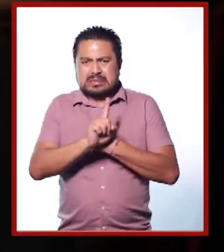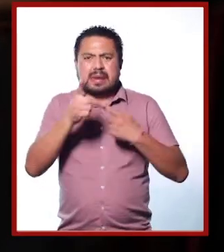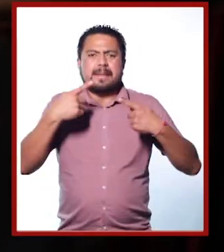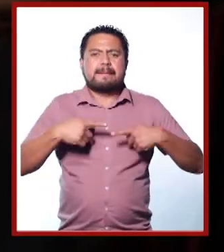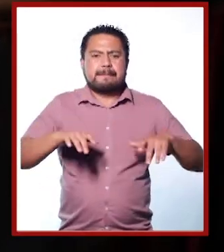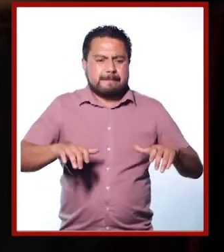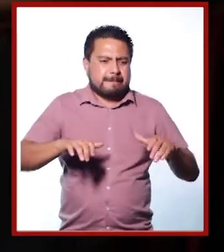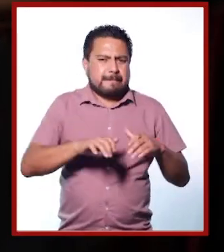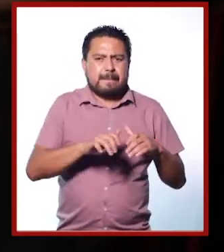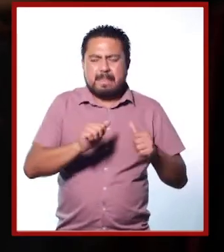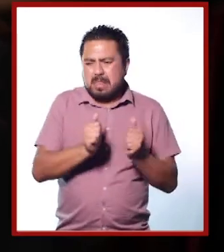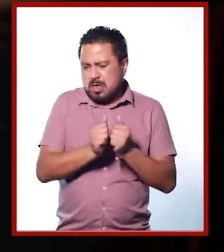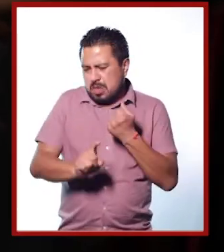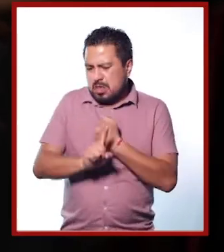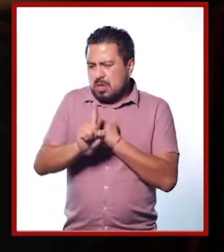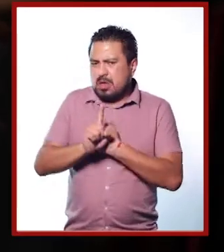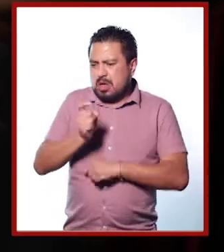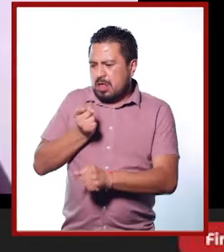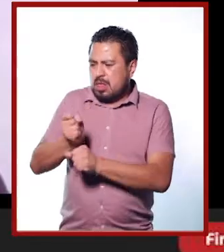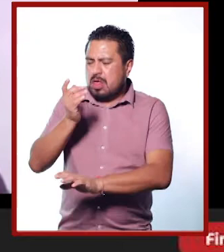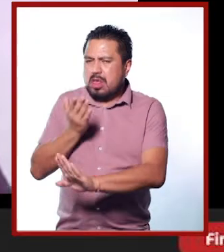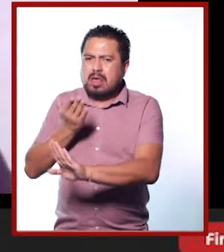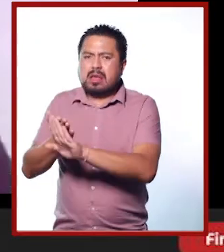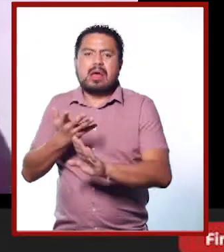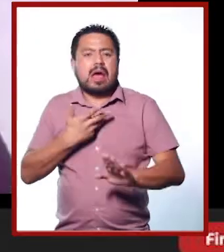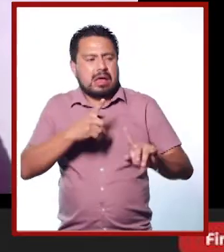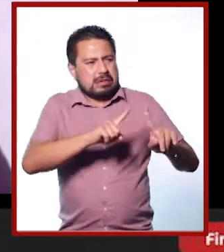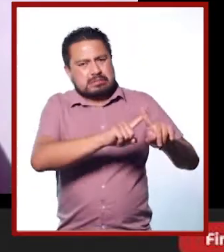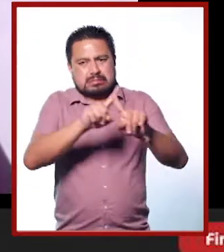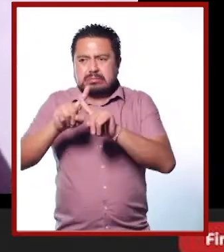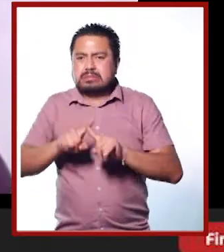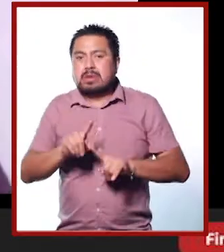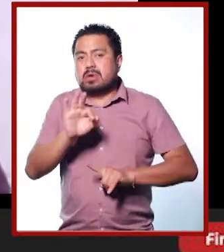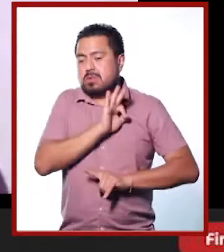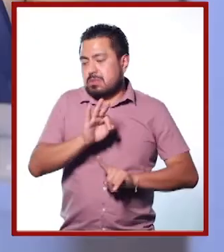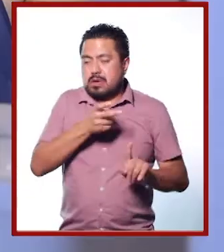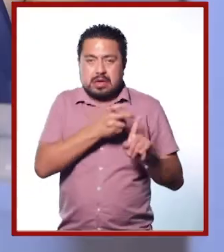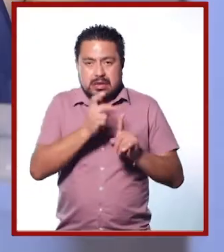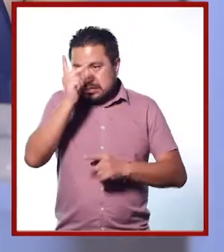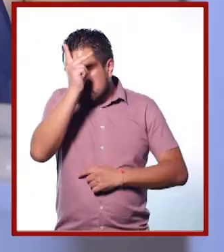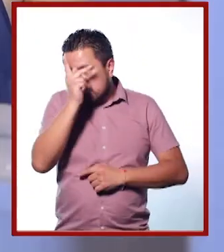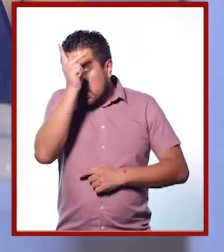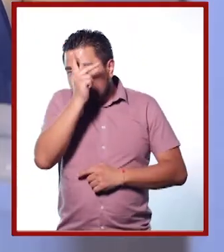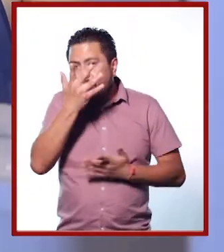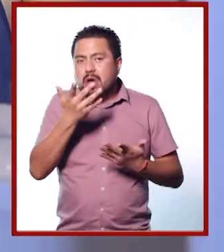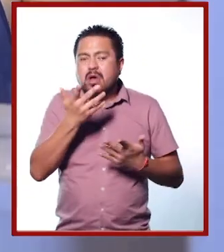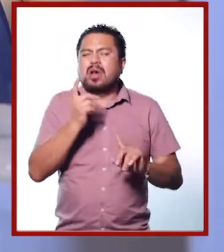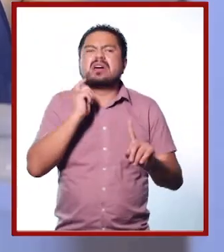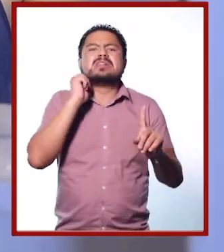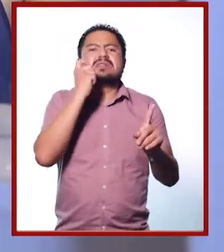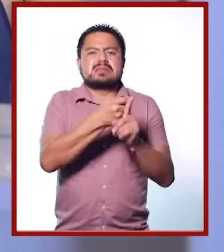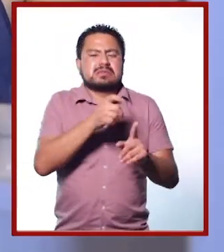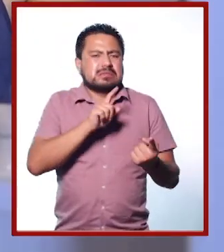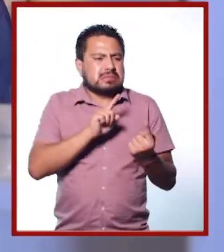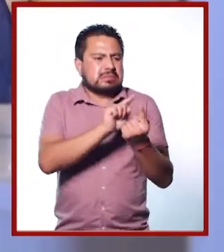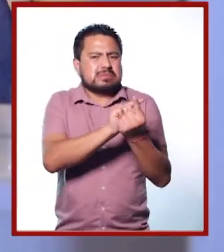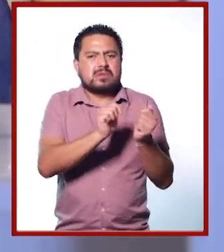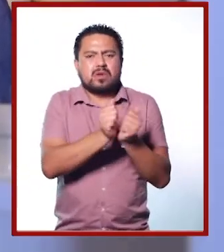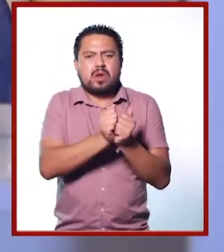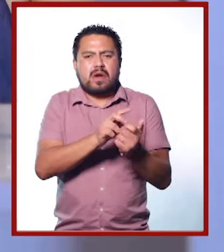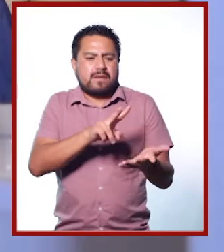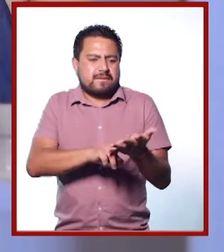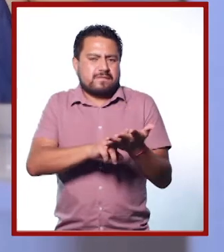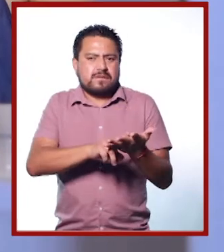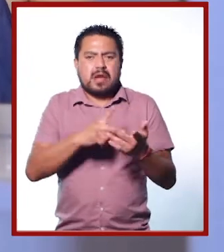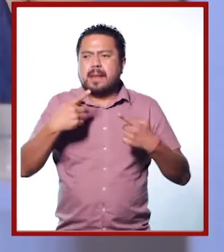en las personas que son víctimas de microviolencia? Son diversas, una de ellas podrían ser psicológicas, que va directamente con